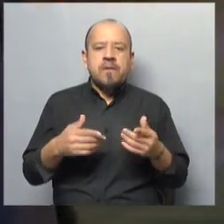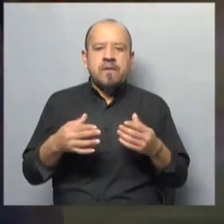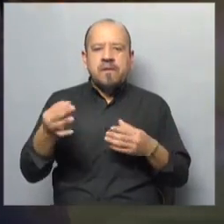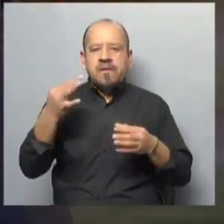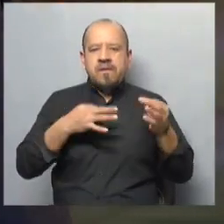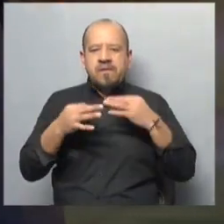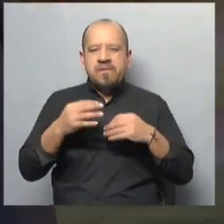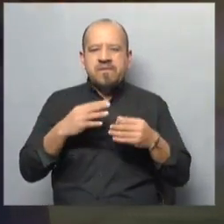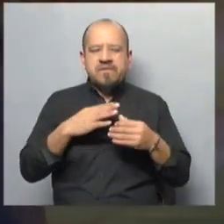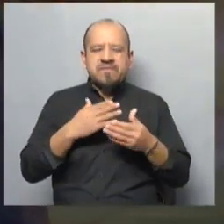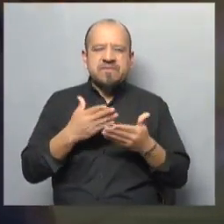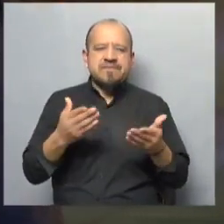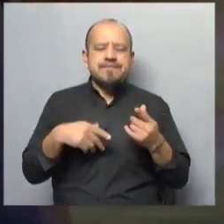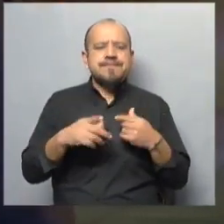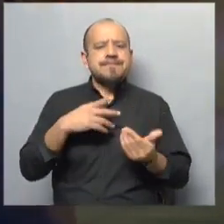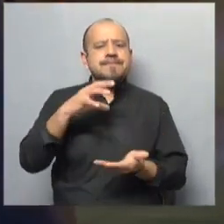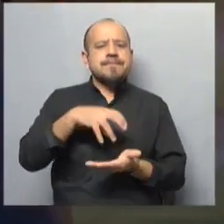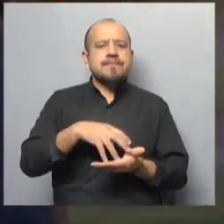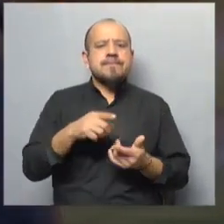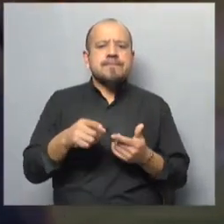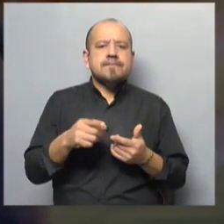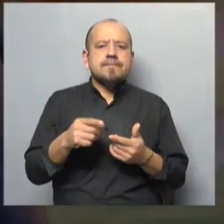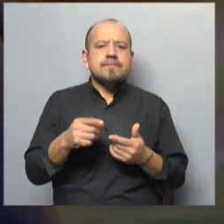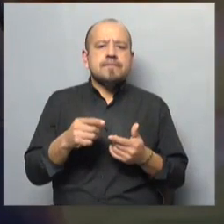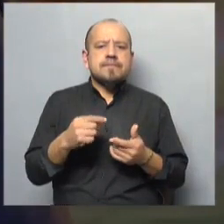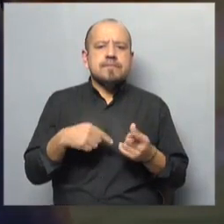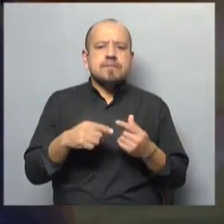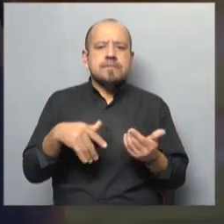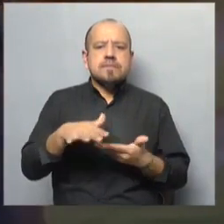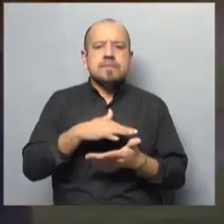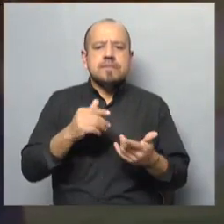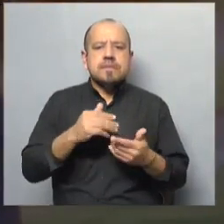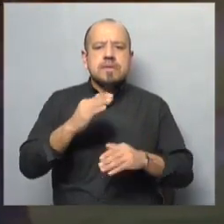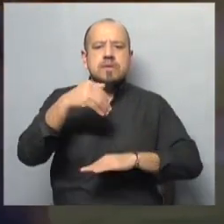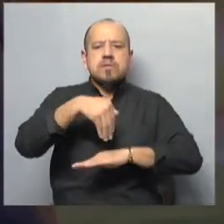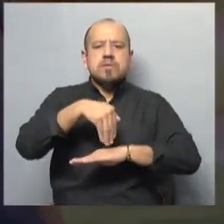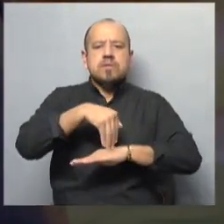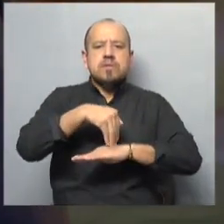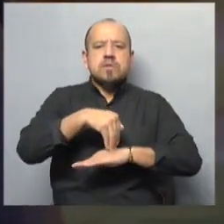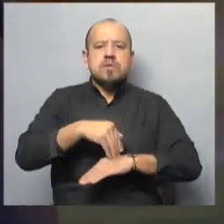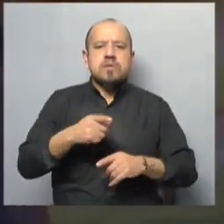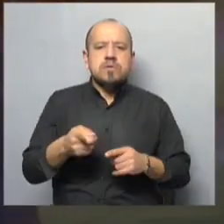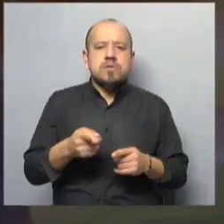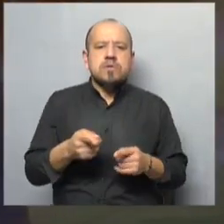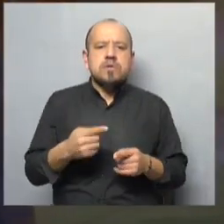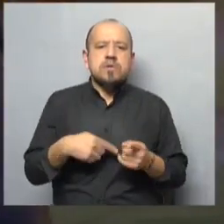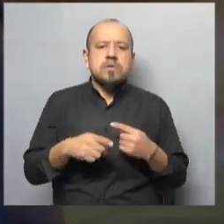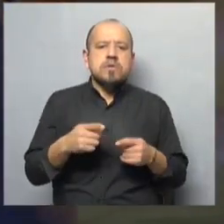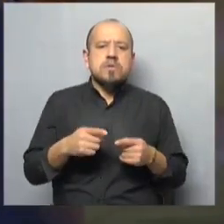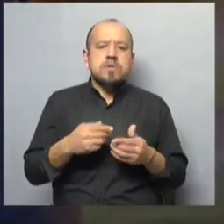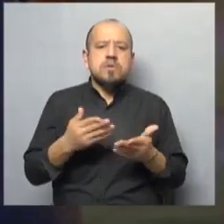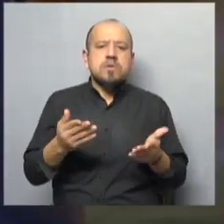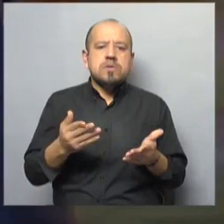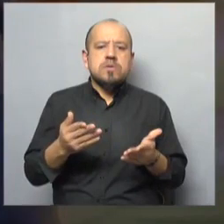digan cuál es el lugar que en el barrio y en el municipio que los identifica, ¿tá? Cuál es ese